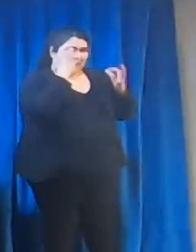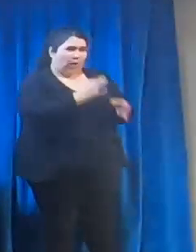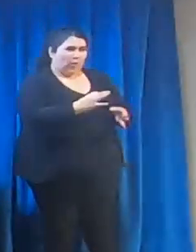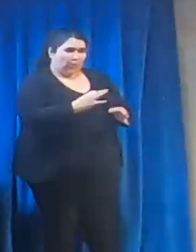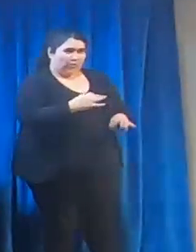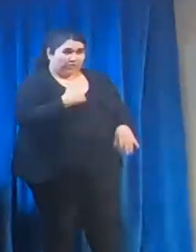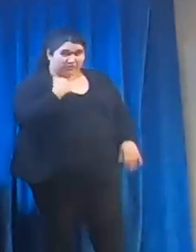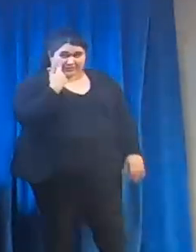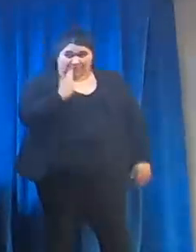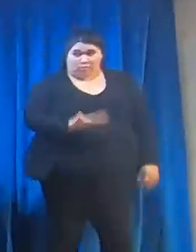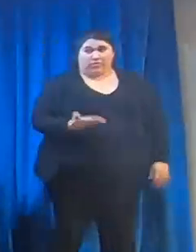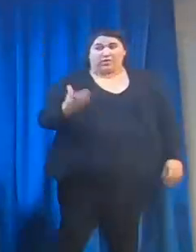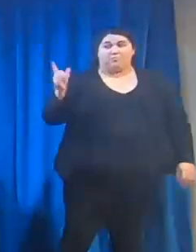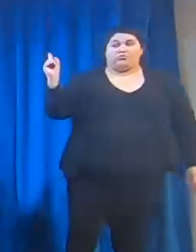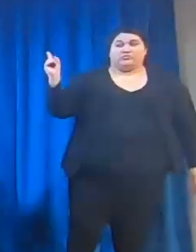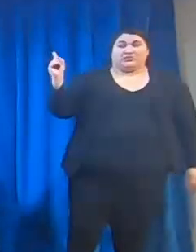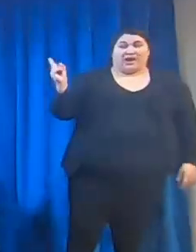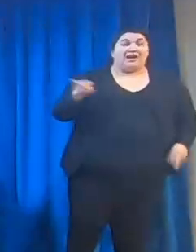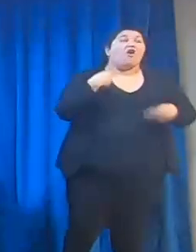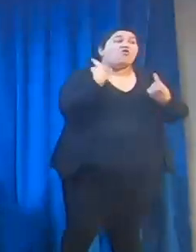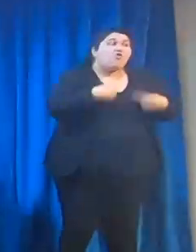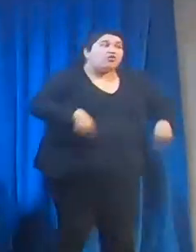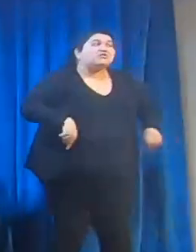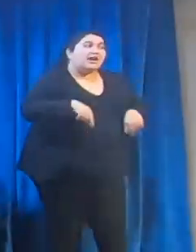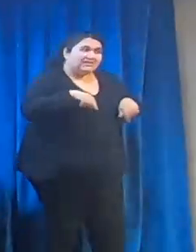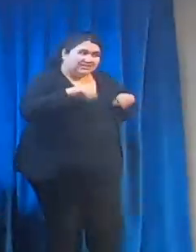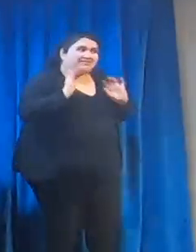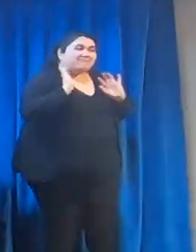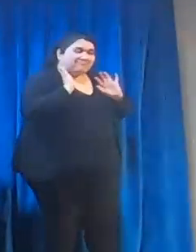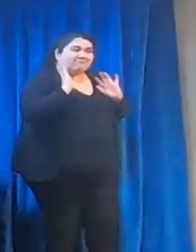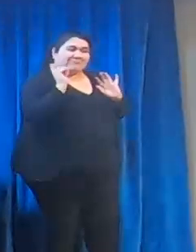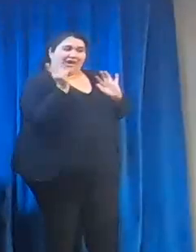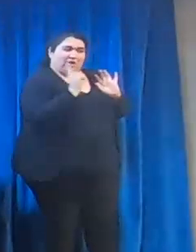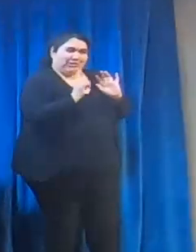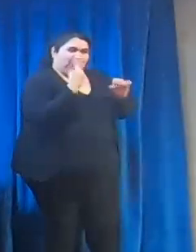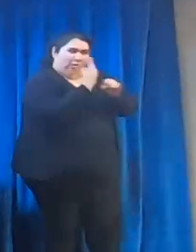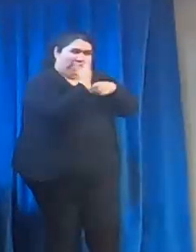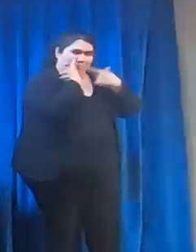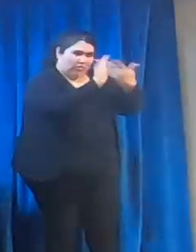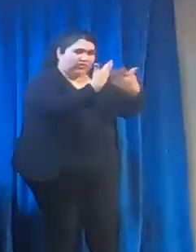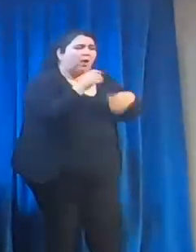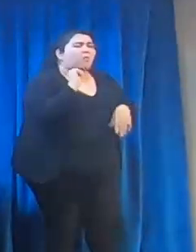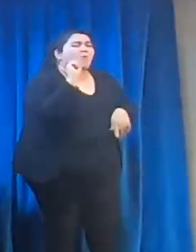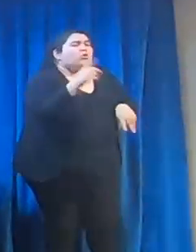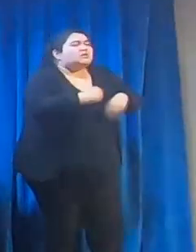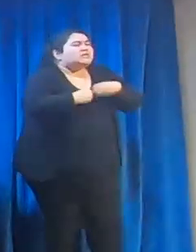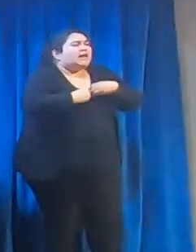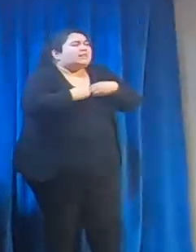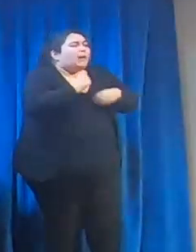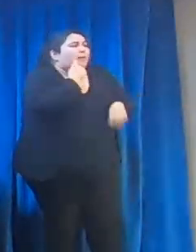Eso se puede mostrar, Damián, hay cosas que no. Entonces, eso que vos sentirías de haberte visto